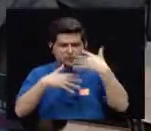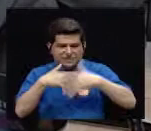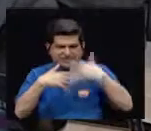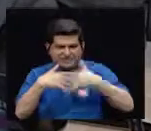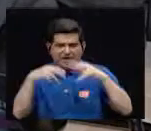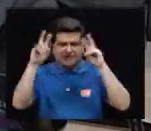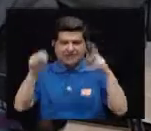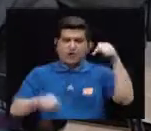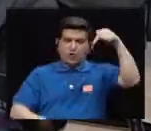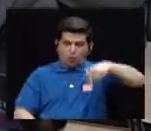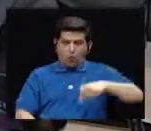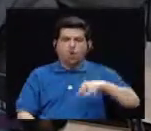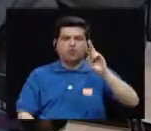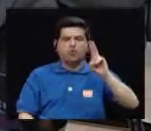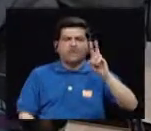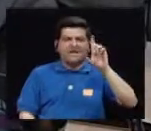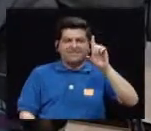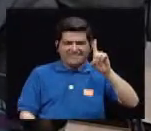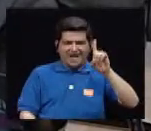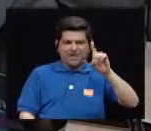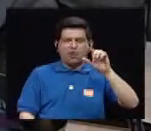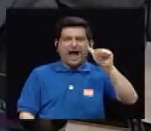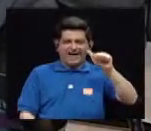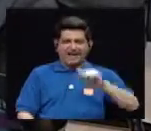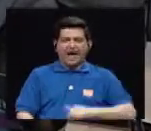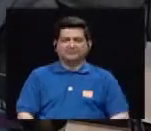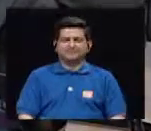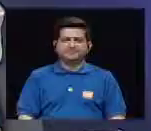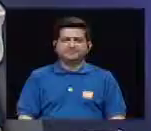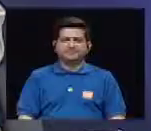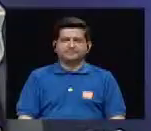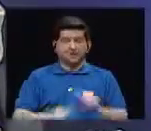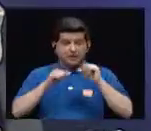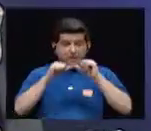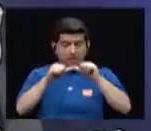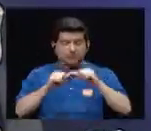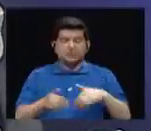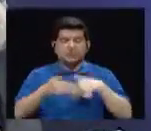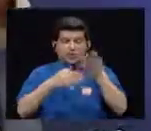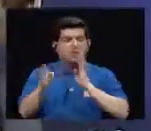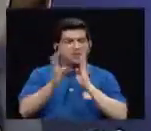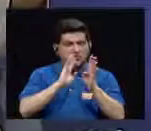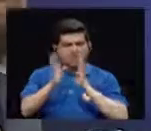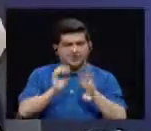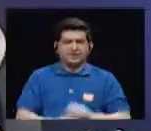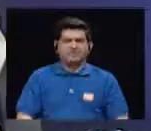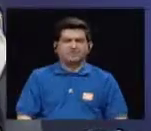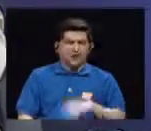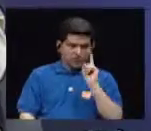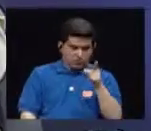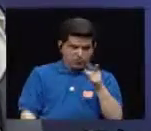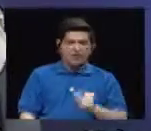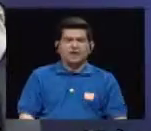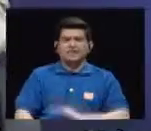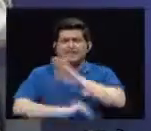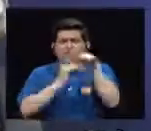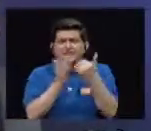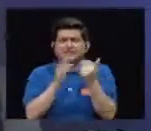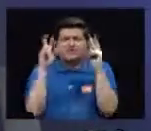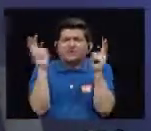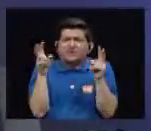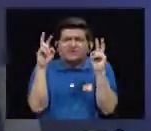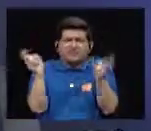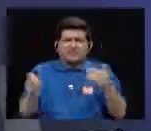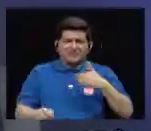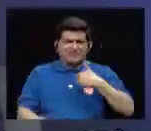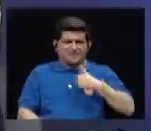Sangre. Estamos hoy con Rubén Darío Arena y continuamos luego conversando con Rubén sobre todo este